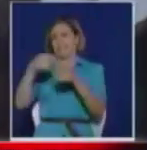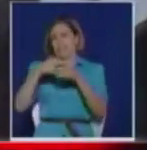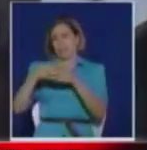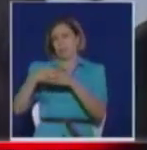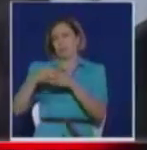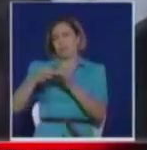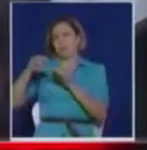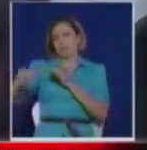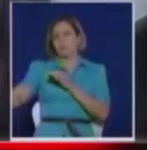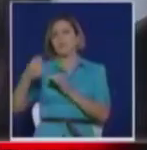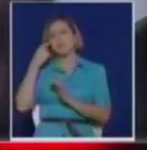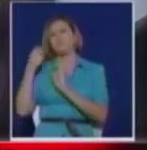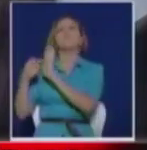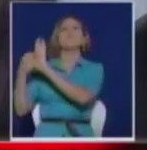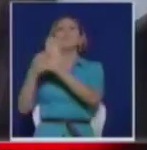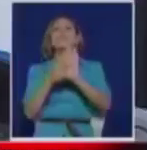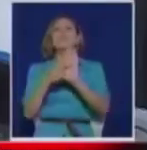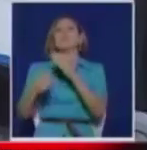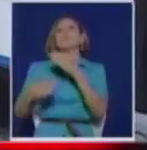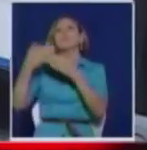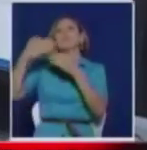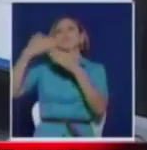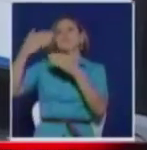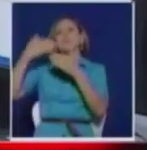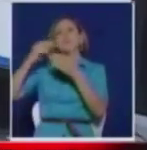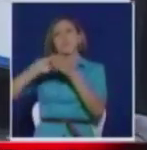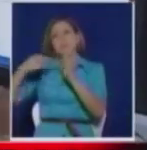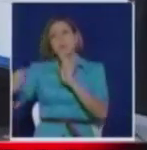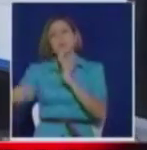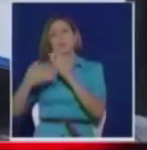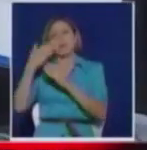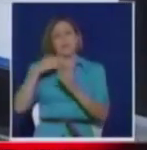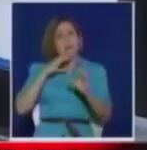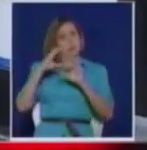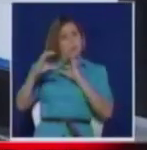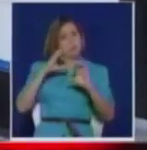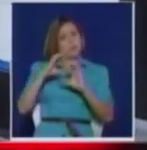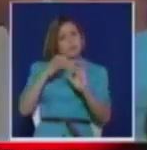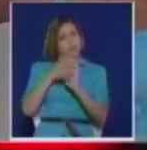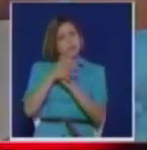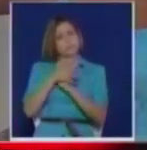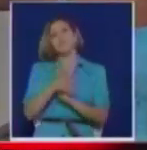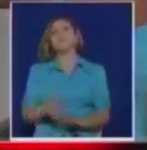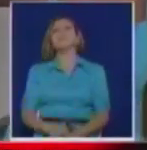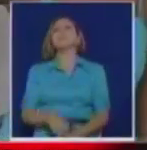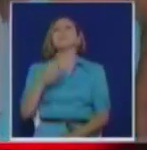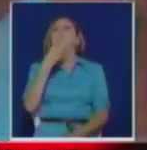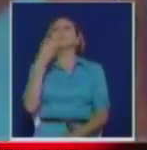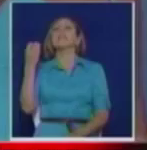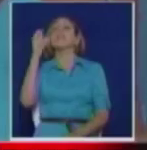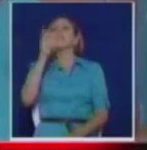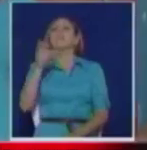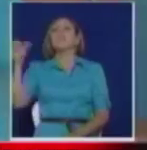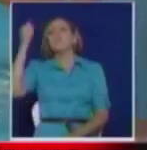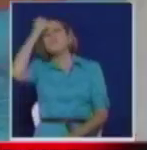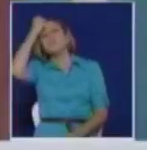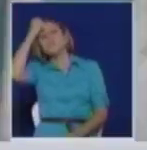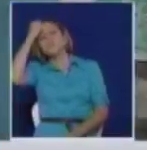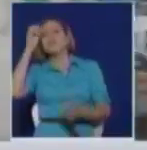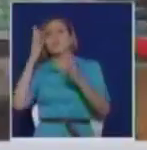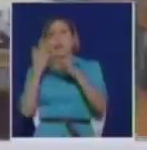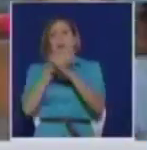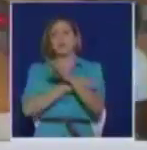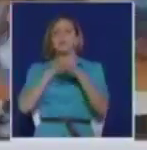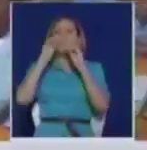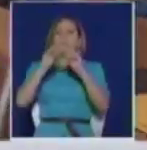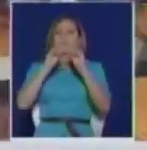para prepararlo frente a las innovaciones de las tecnologías de la información y la comunicación. 300 docentes también serán capacitados para que aprendan a